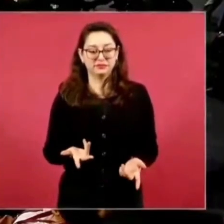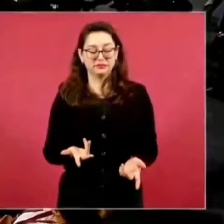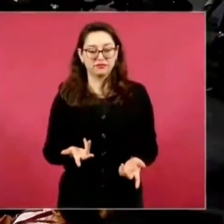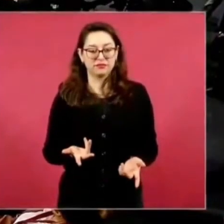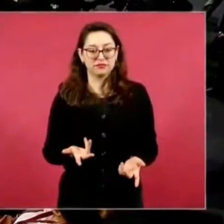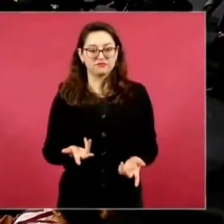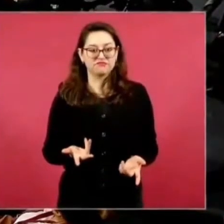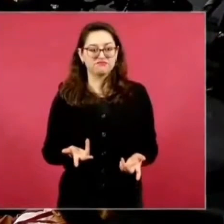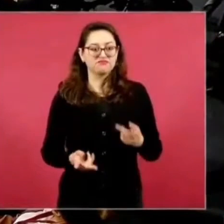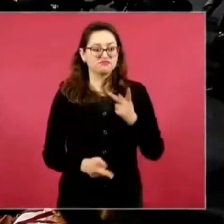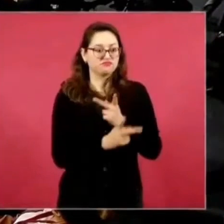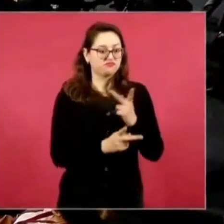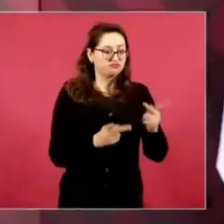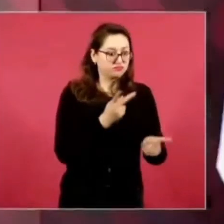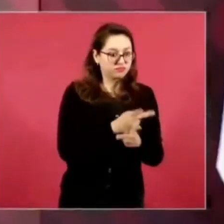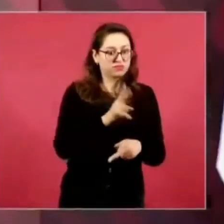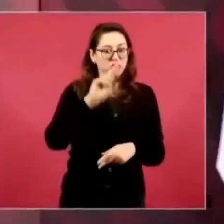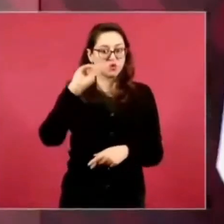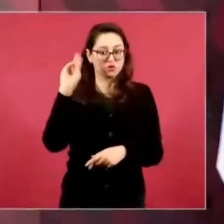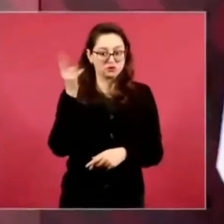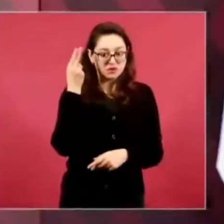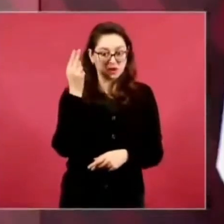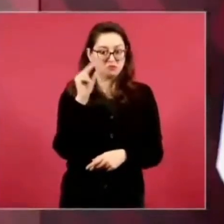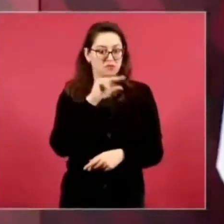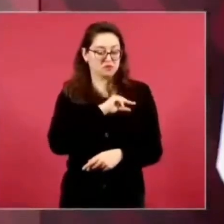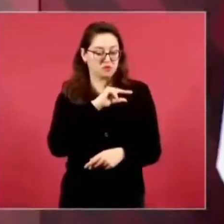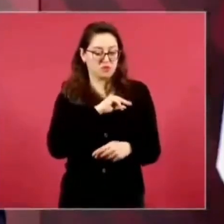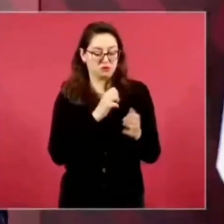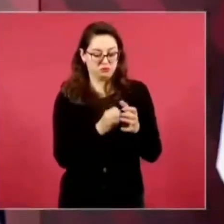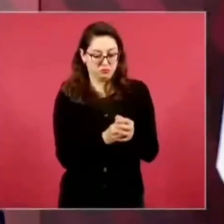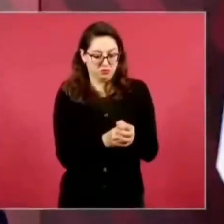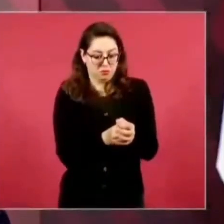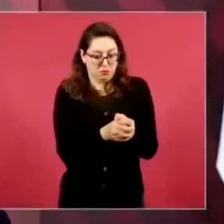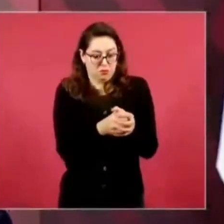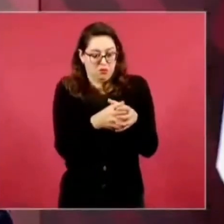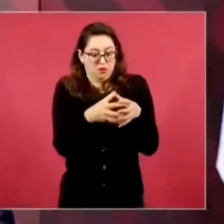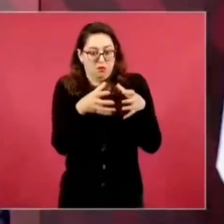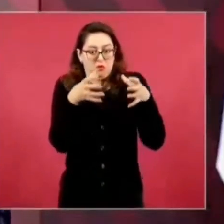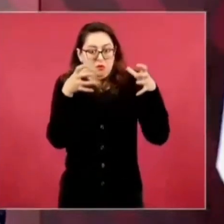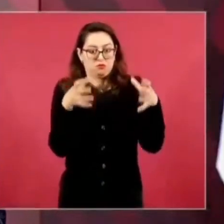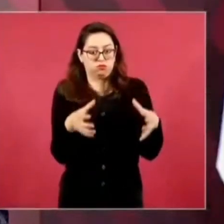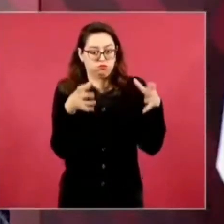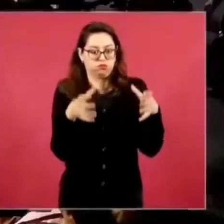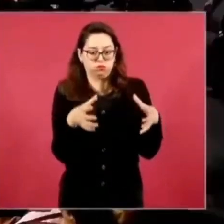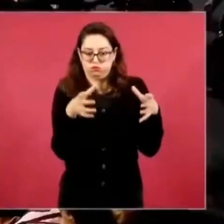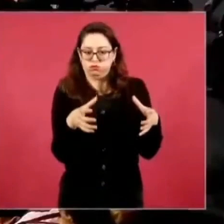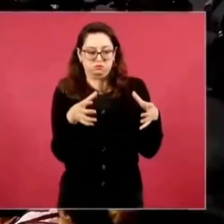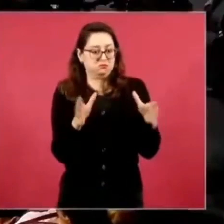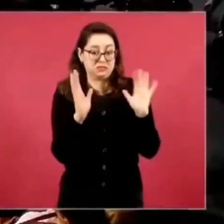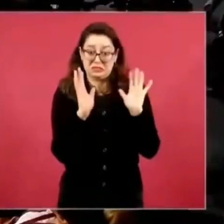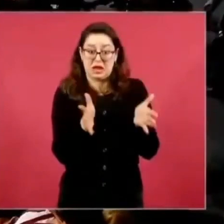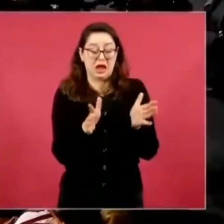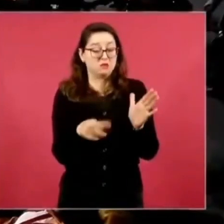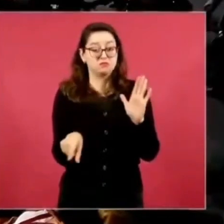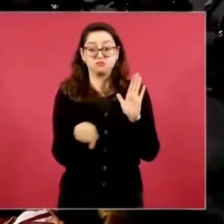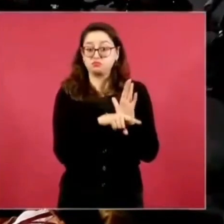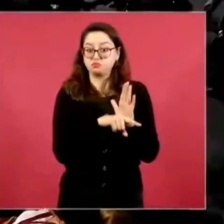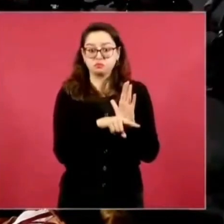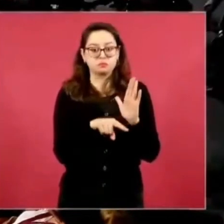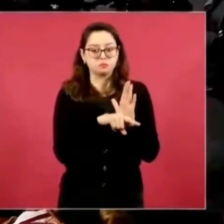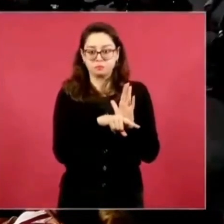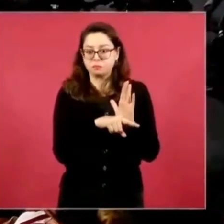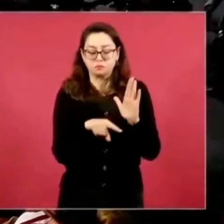escuelas particulares, pero luego se estancó, porque una colegiatura, por muy